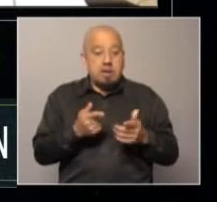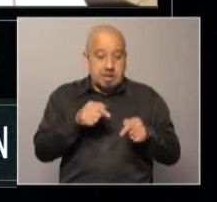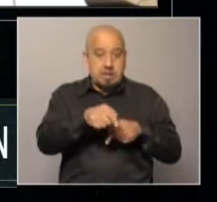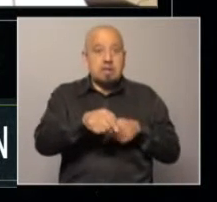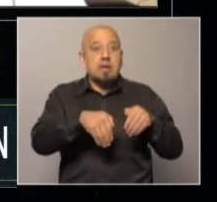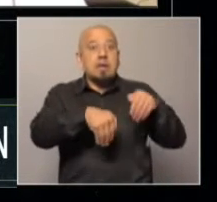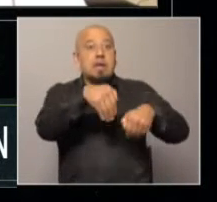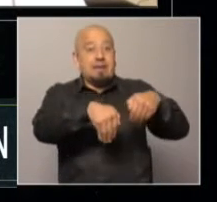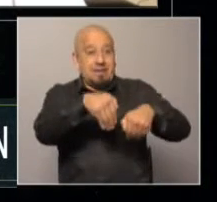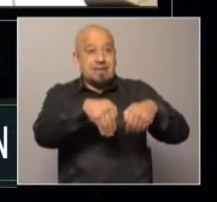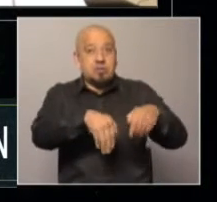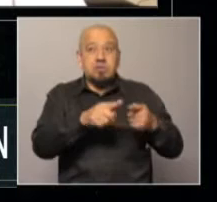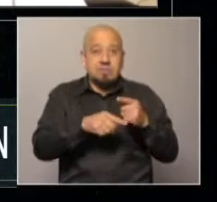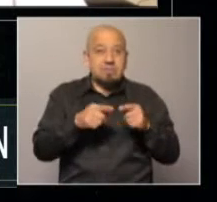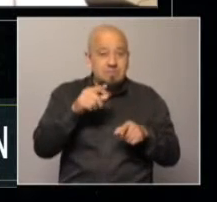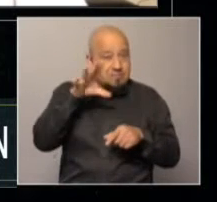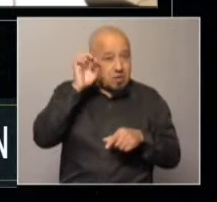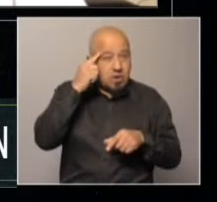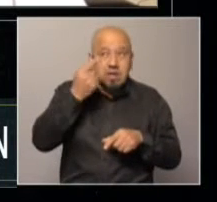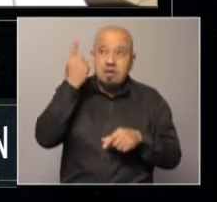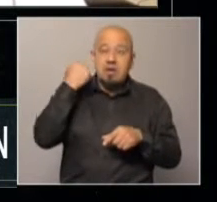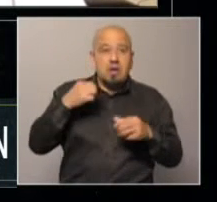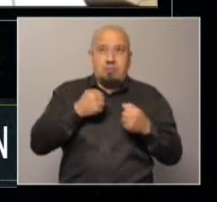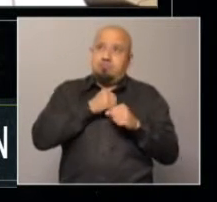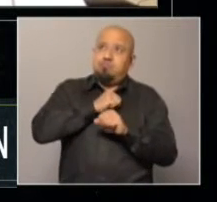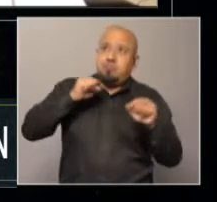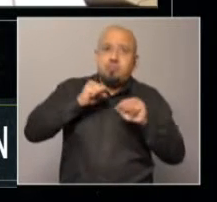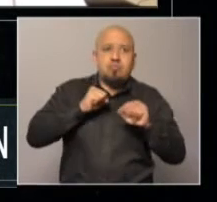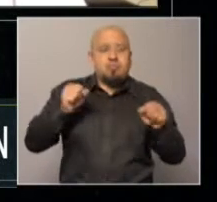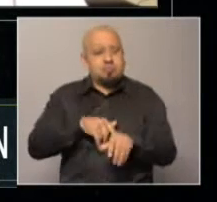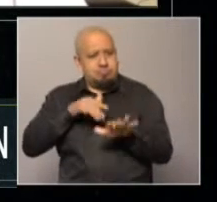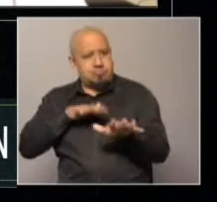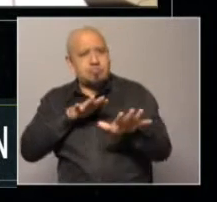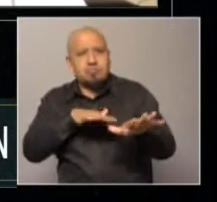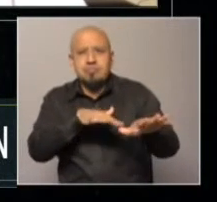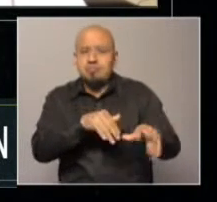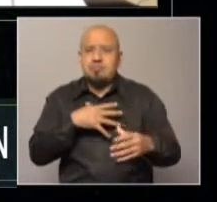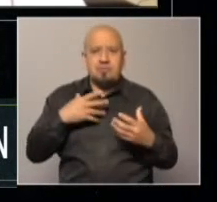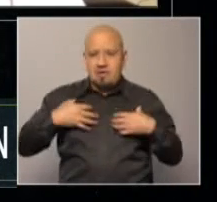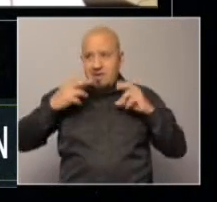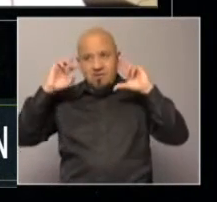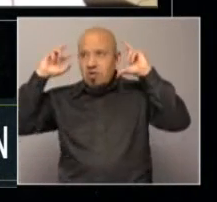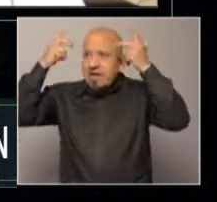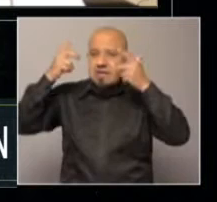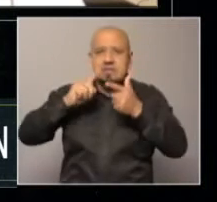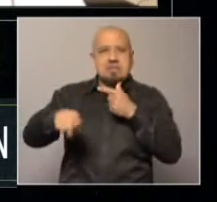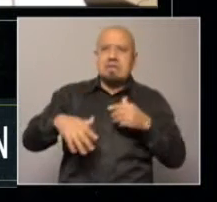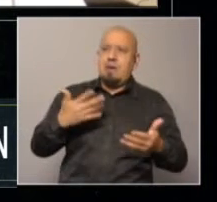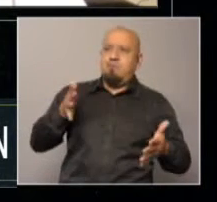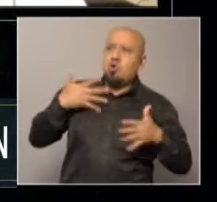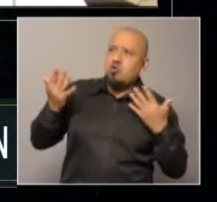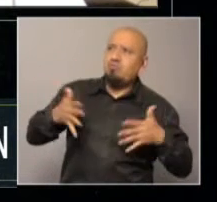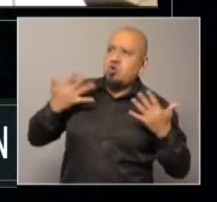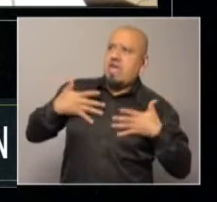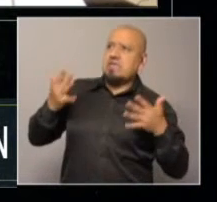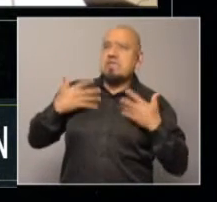los estallidos sociales que se dieron el año pasado. Con enfrentamientos muy violentos, con grandes